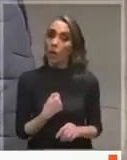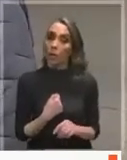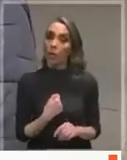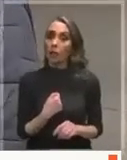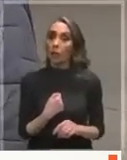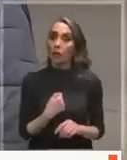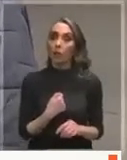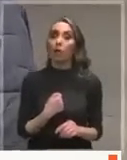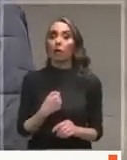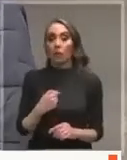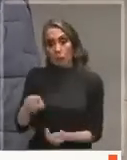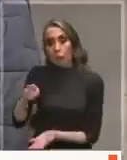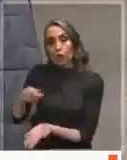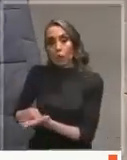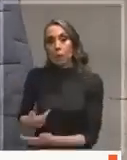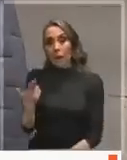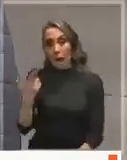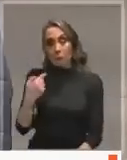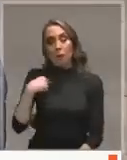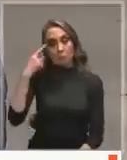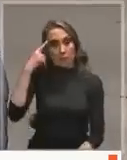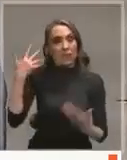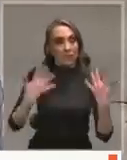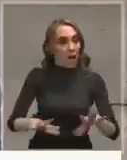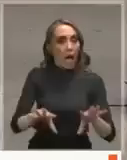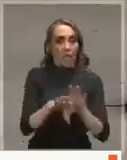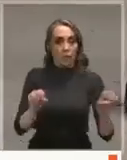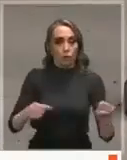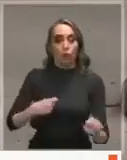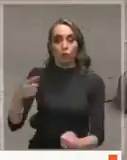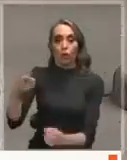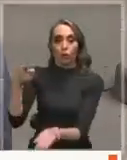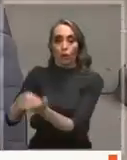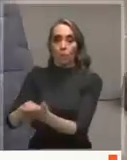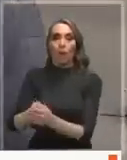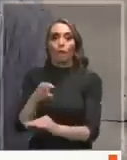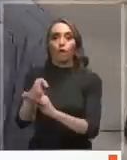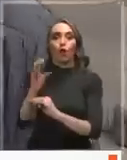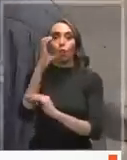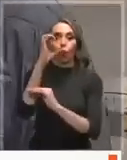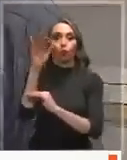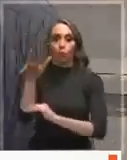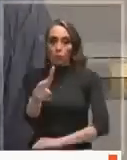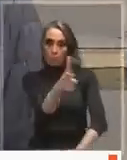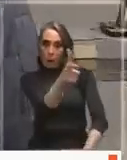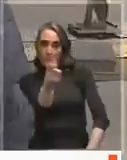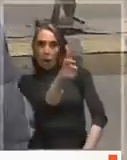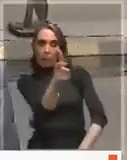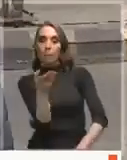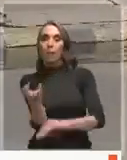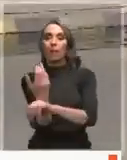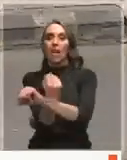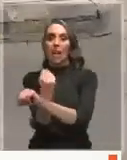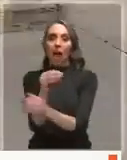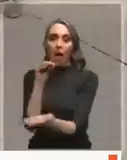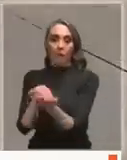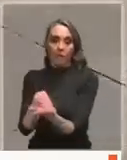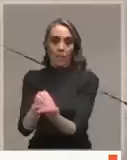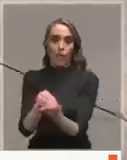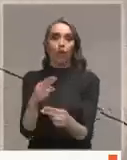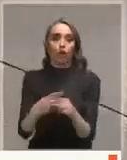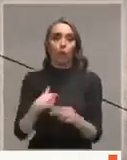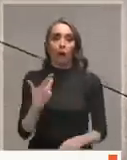Voy a comprar armas. ¿Está pensando? No, ya he ido a hacer el curso. El curso, he ido a carabineros a pedir la hora para no que hay que